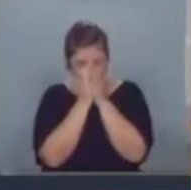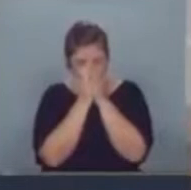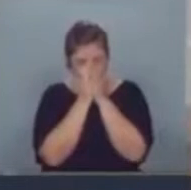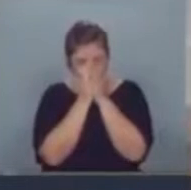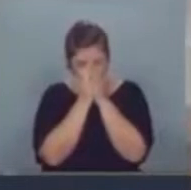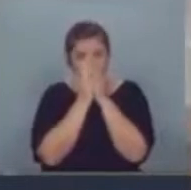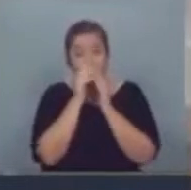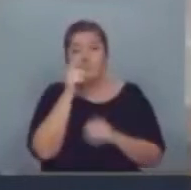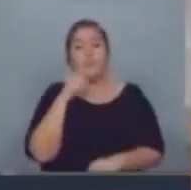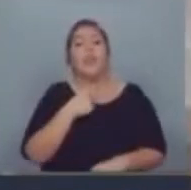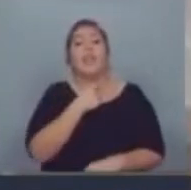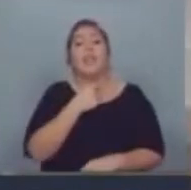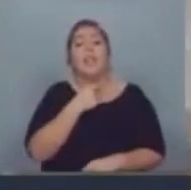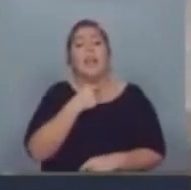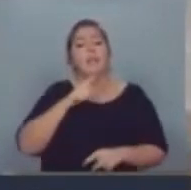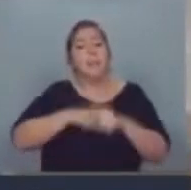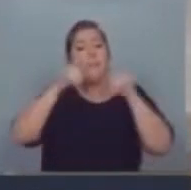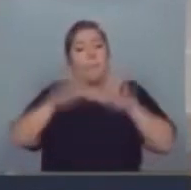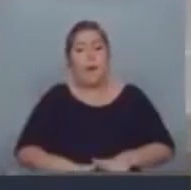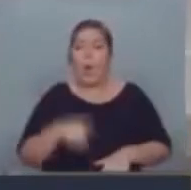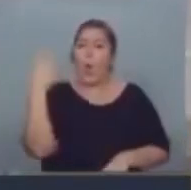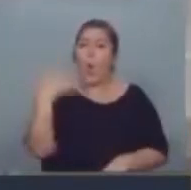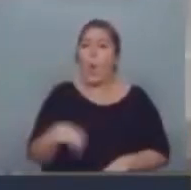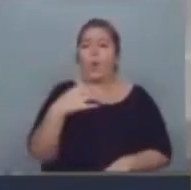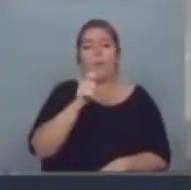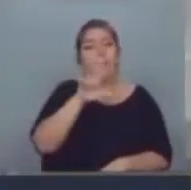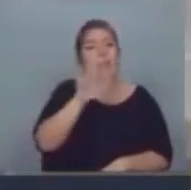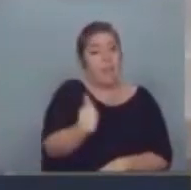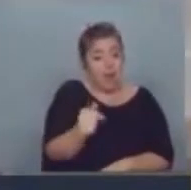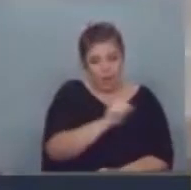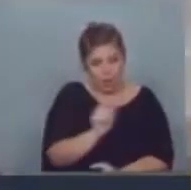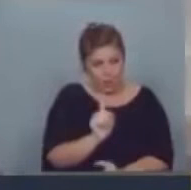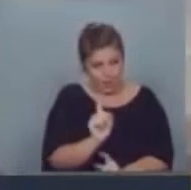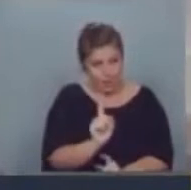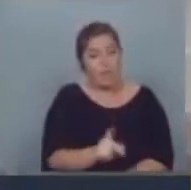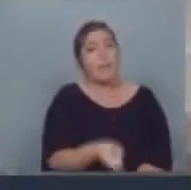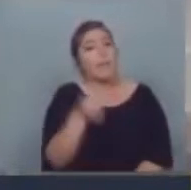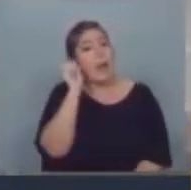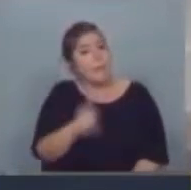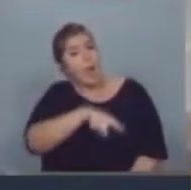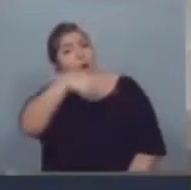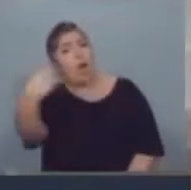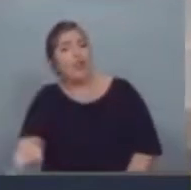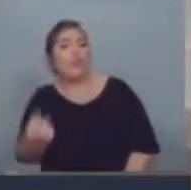a salir a realizar medidas de fuerza. No es únicamente CRA, Confederaciones Rurales, la que está enojada, sino también el resto de